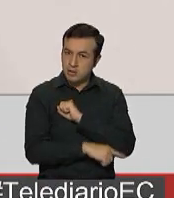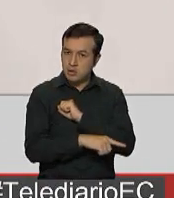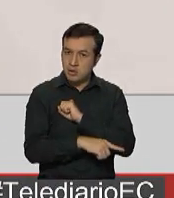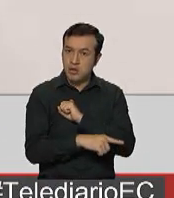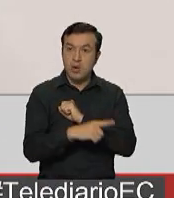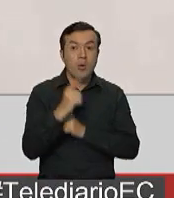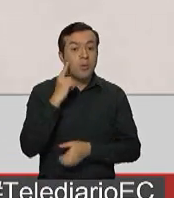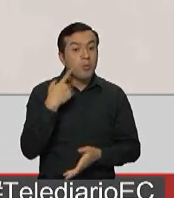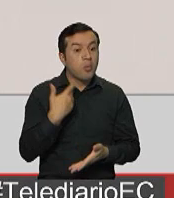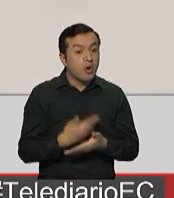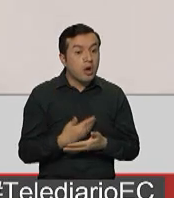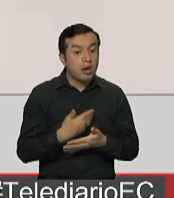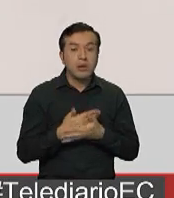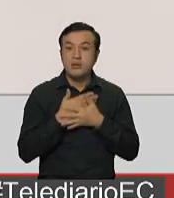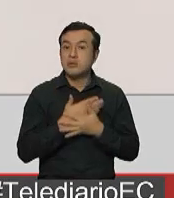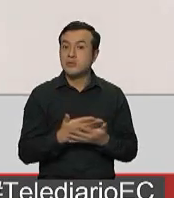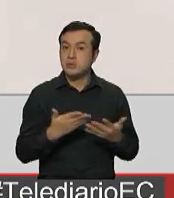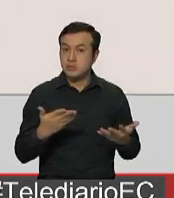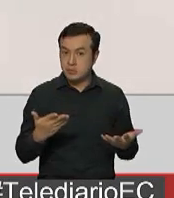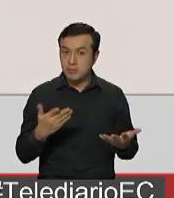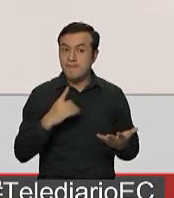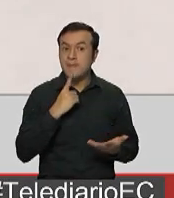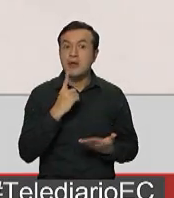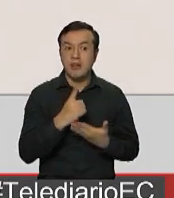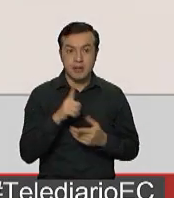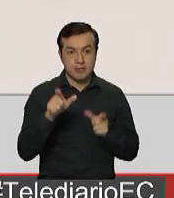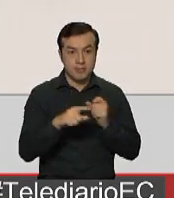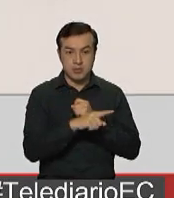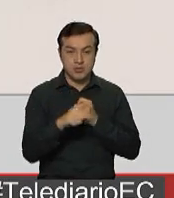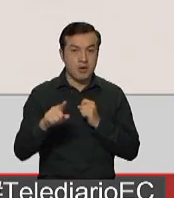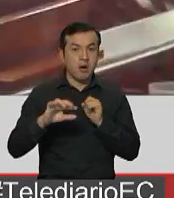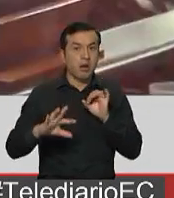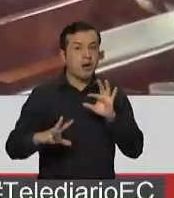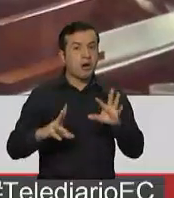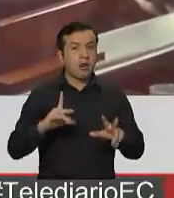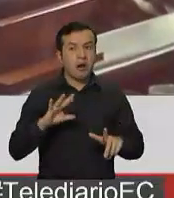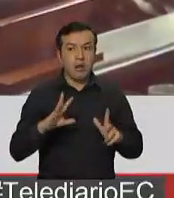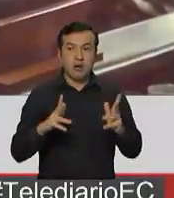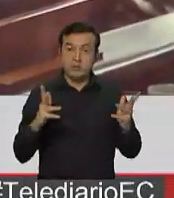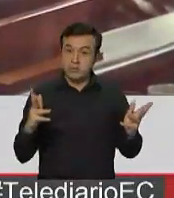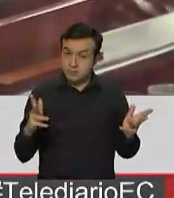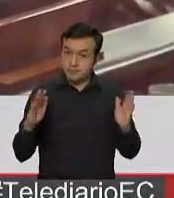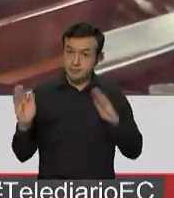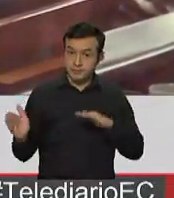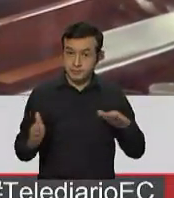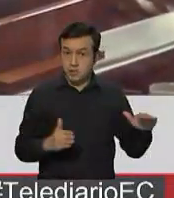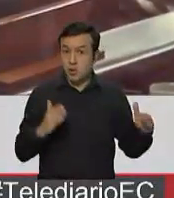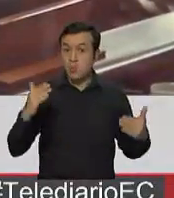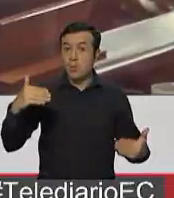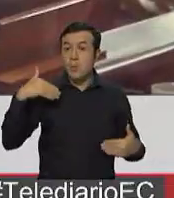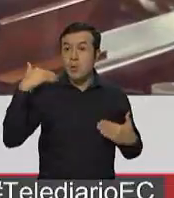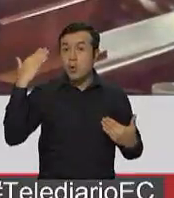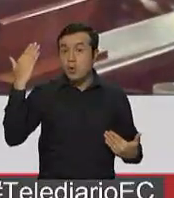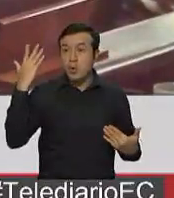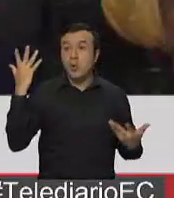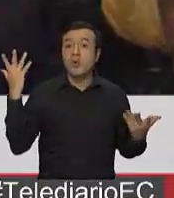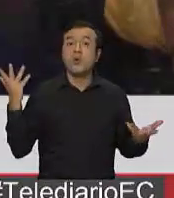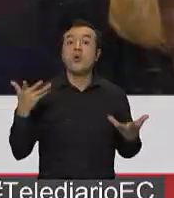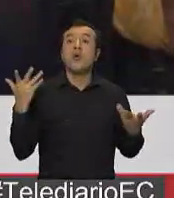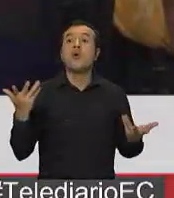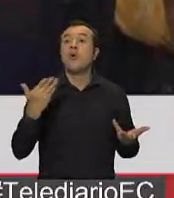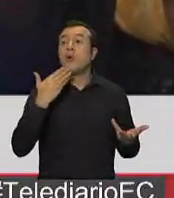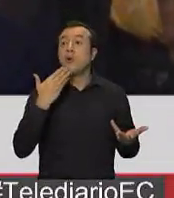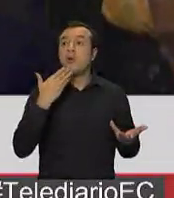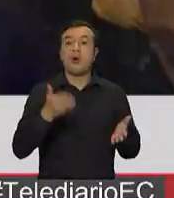se demuestre y se confirme de que ha existido actos de corrupción. Pero en lo que se refiere a lo político, esto puede proceder si existe